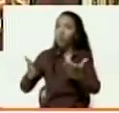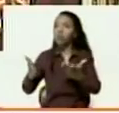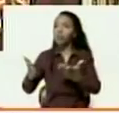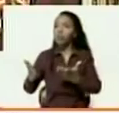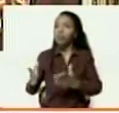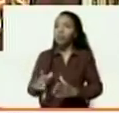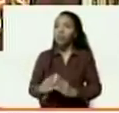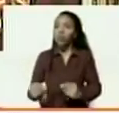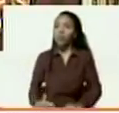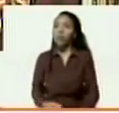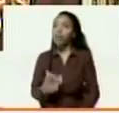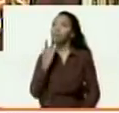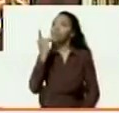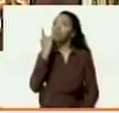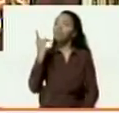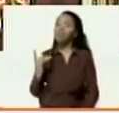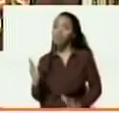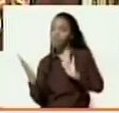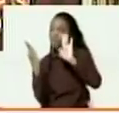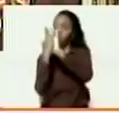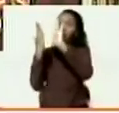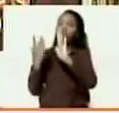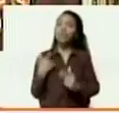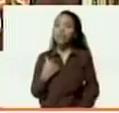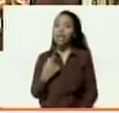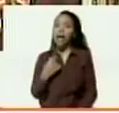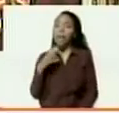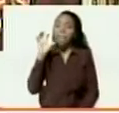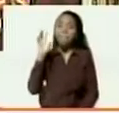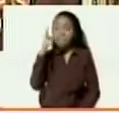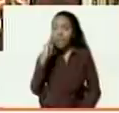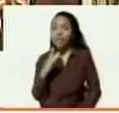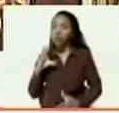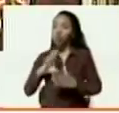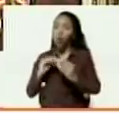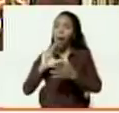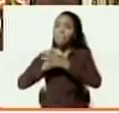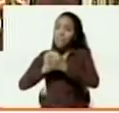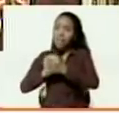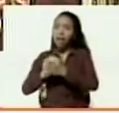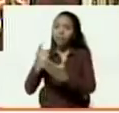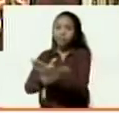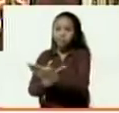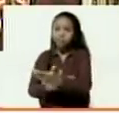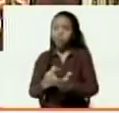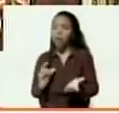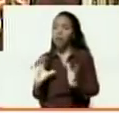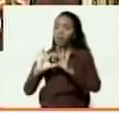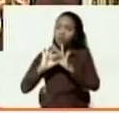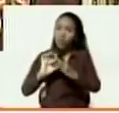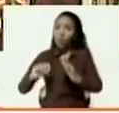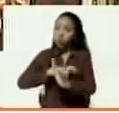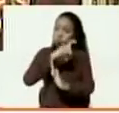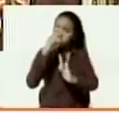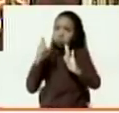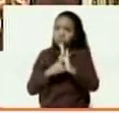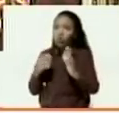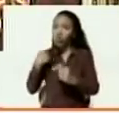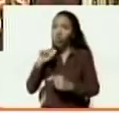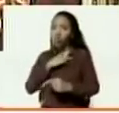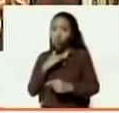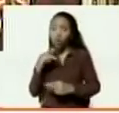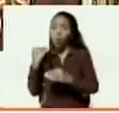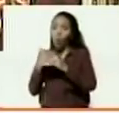de Brasil y Venezuela tiene que ser la cercanía, la amistad, la cooperación, la hermandad, la complementariedad, y hacia allá nosotros